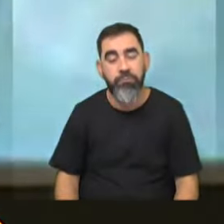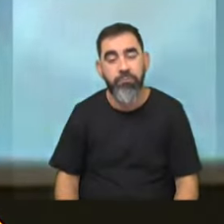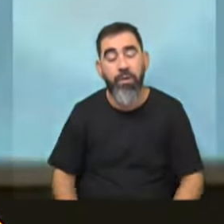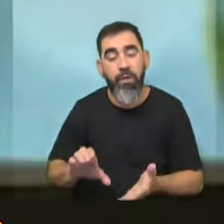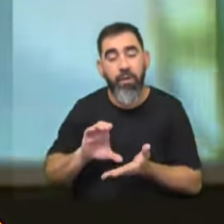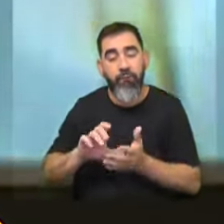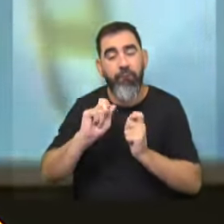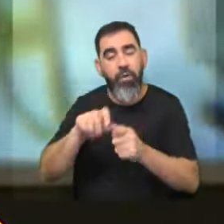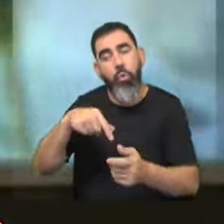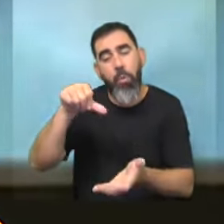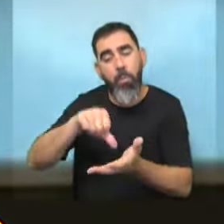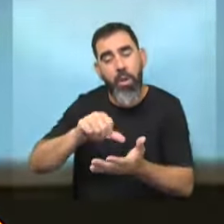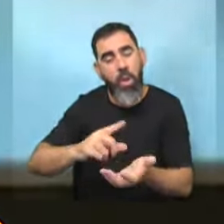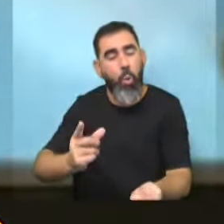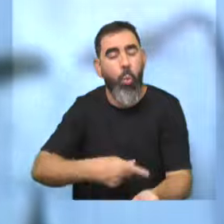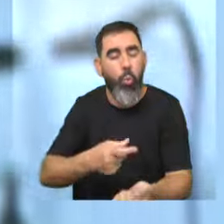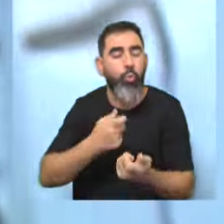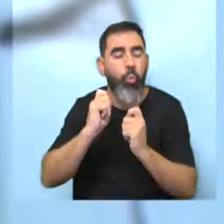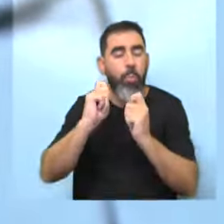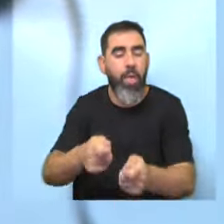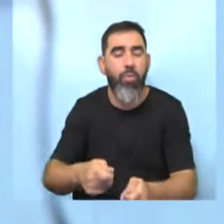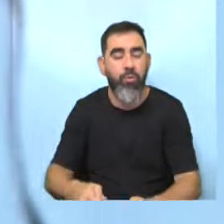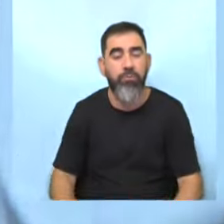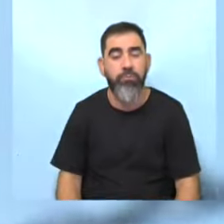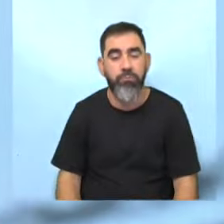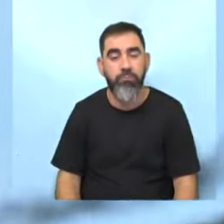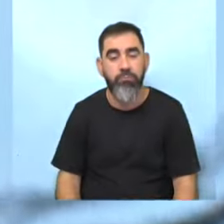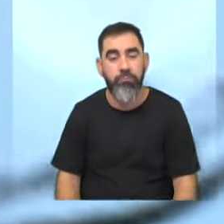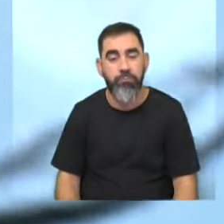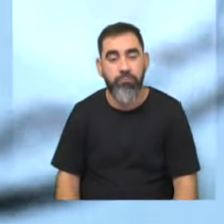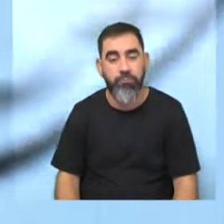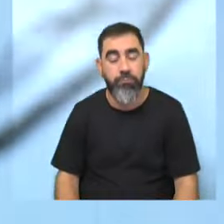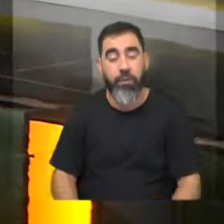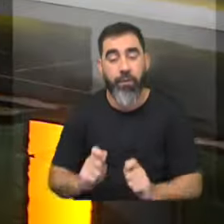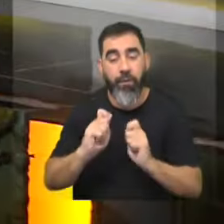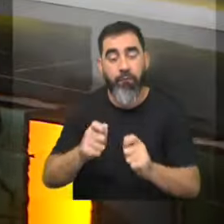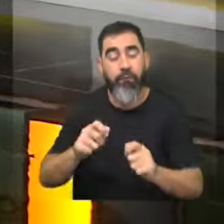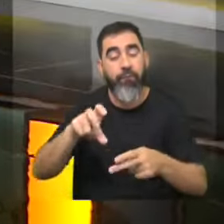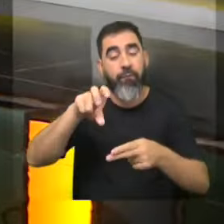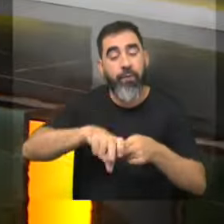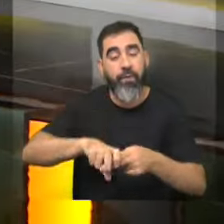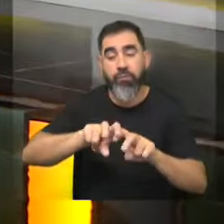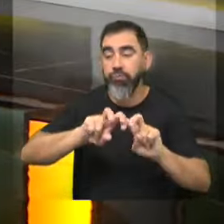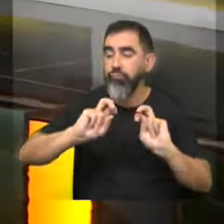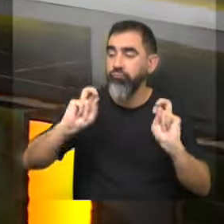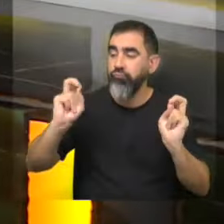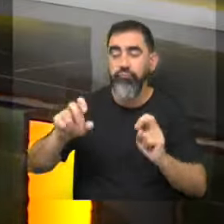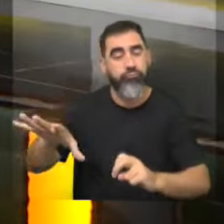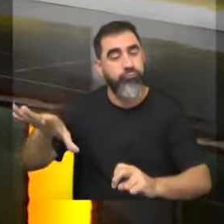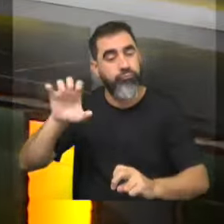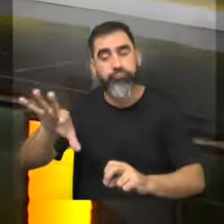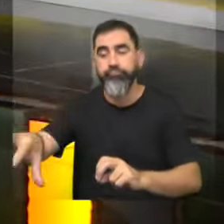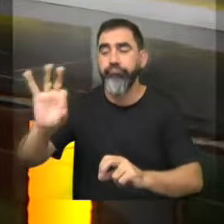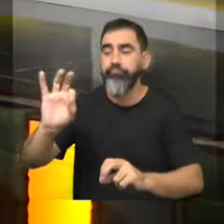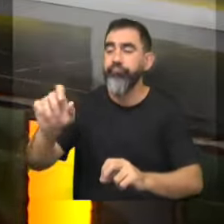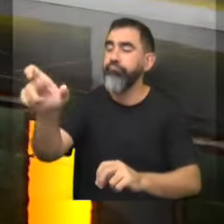están acostumbrados, sí, a hacer inversiones, sí, de riesgo. Sí, hay rondas de presentaciones, ¿no? Donde los emprendedores van, los inversores están sentados y los escuchan y eligen a